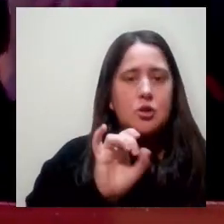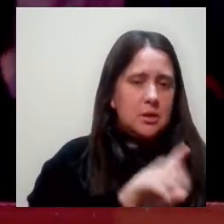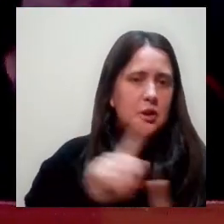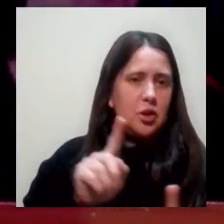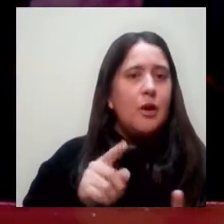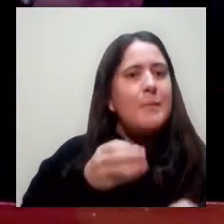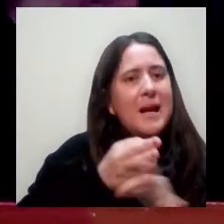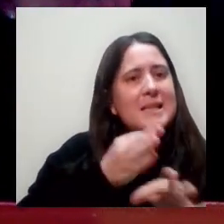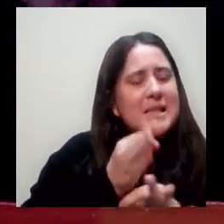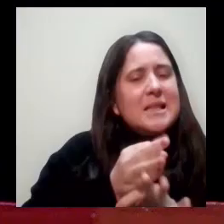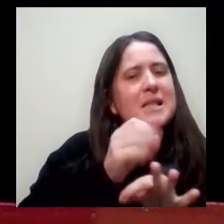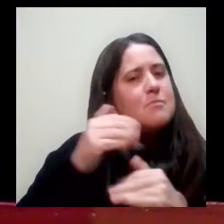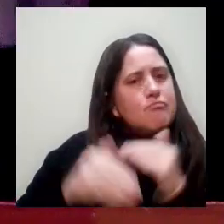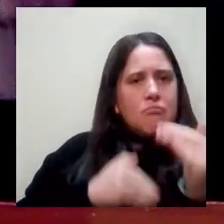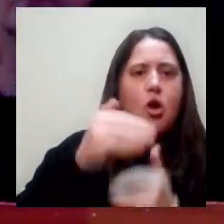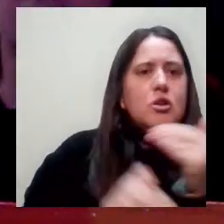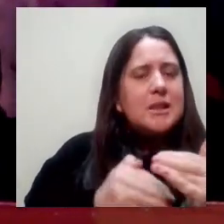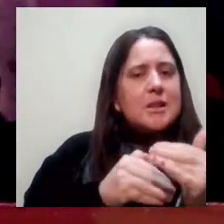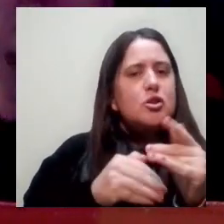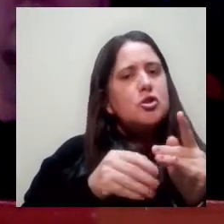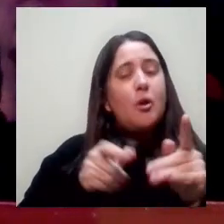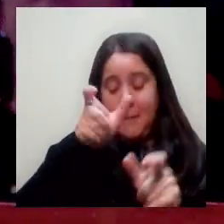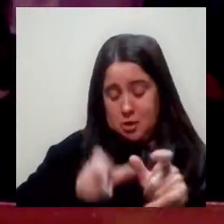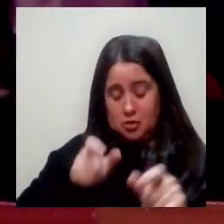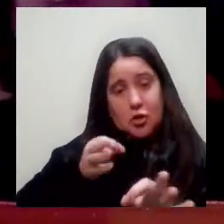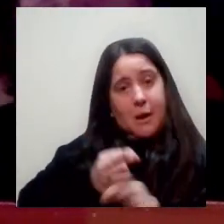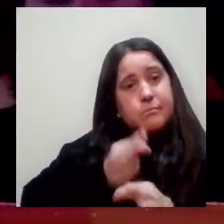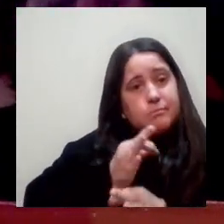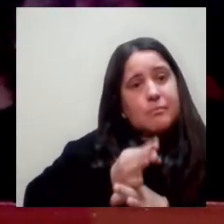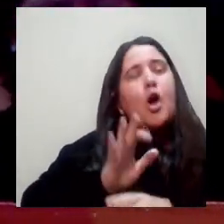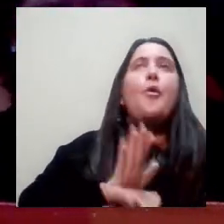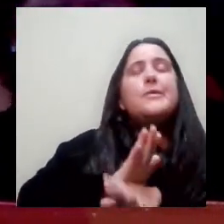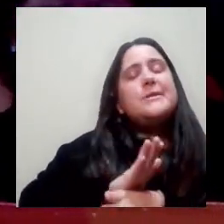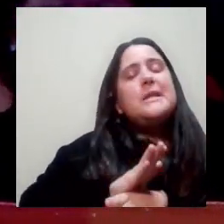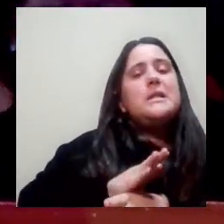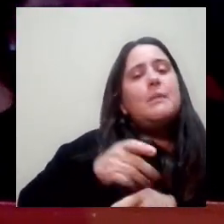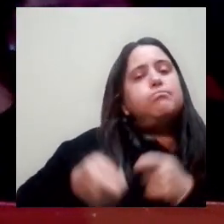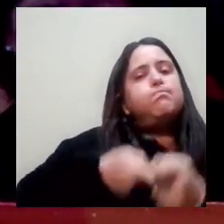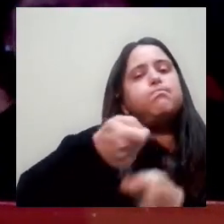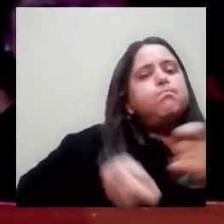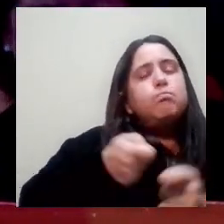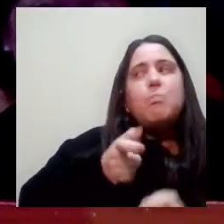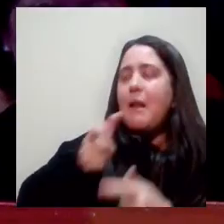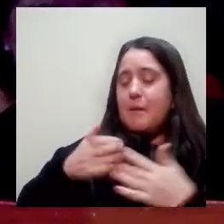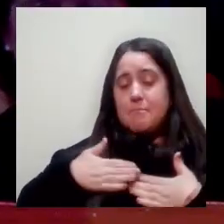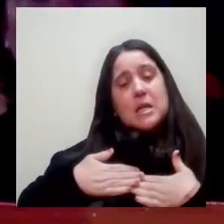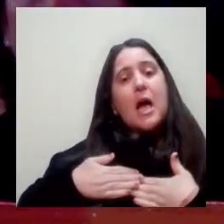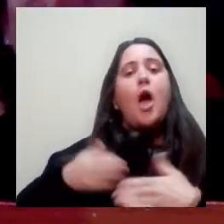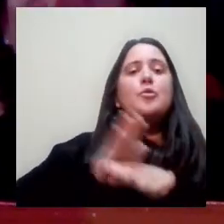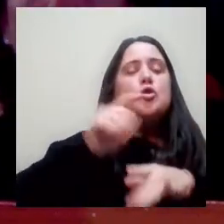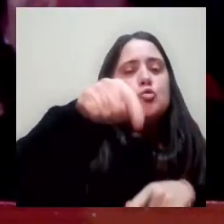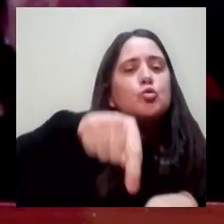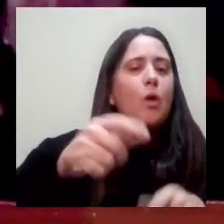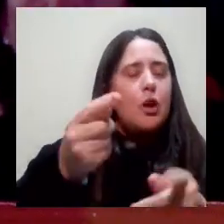en cuyo proceso el alfabetizador iría llenando con sus palabras las cabezas supuestamente vacías de